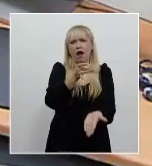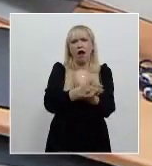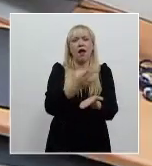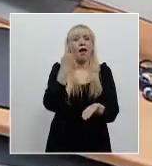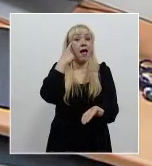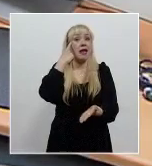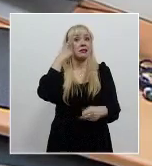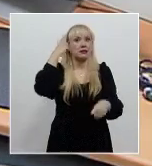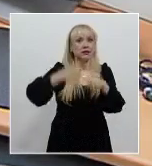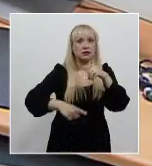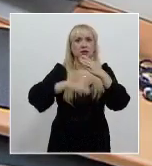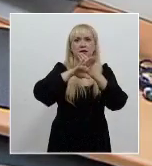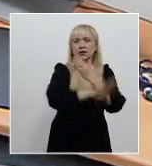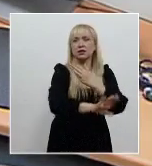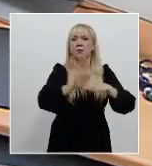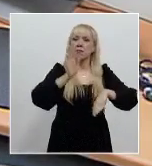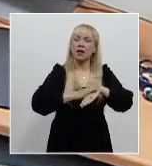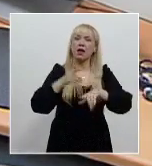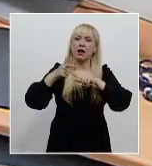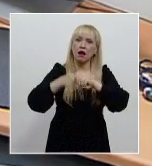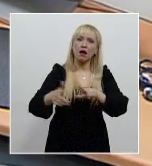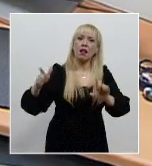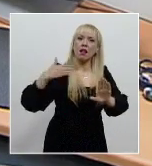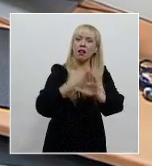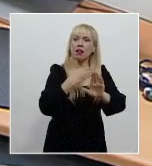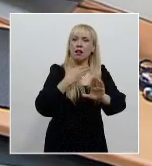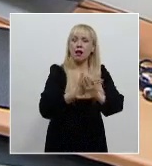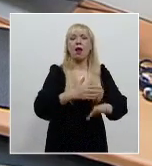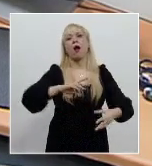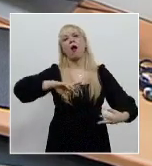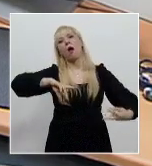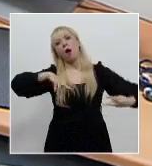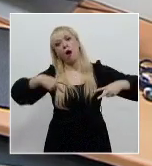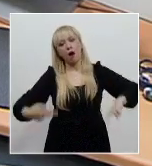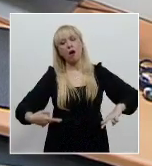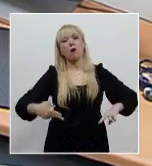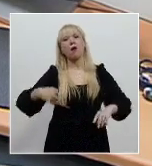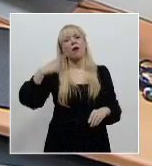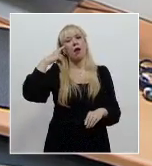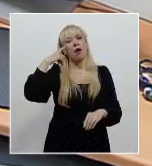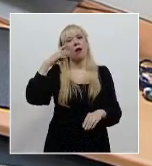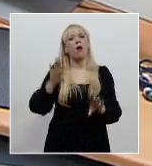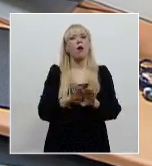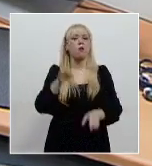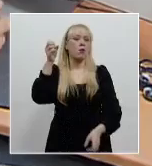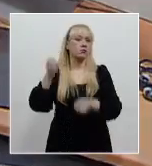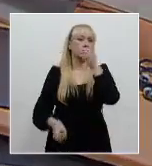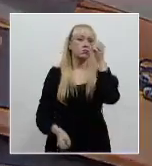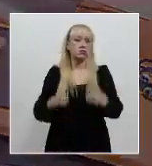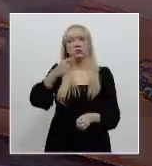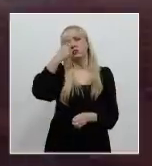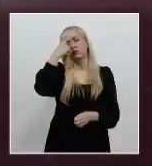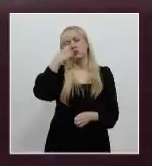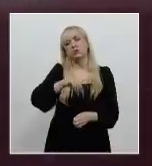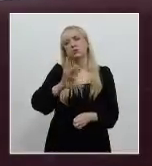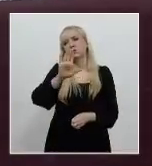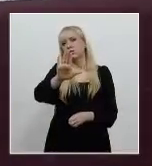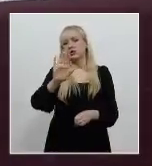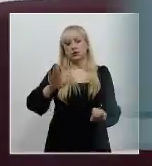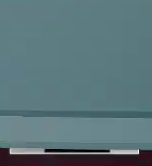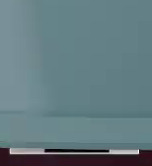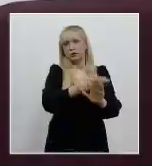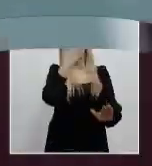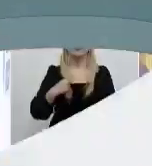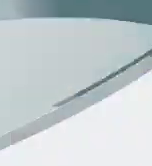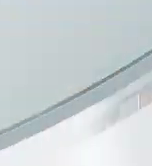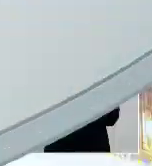o impedir la comisión de un delito o que se actualice un supuesto en materia civil o familiar que involucre violencia contra la